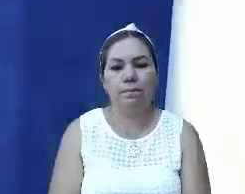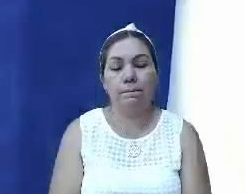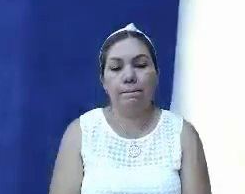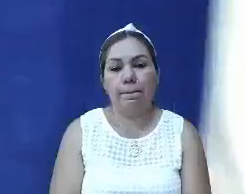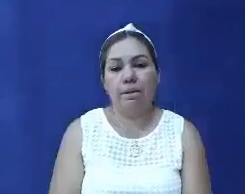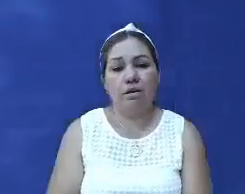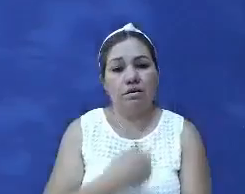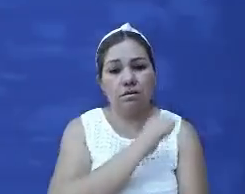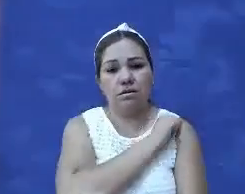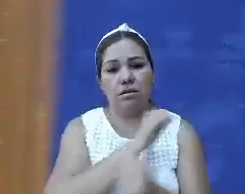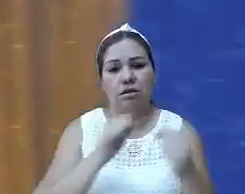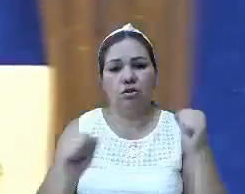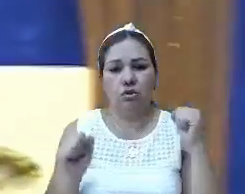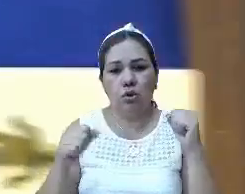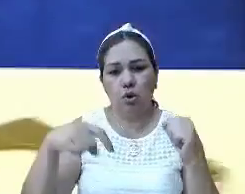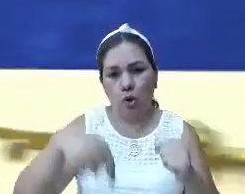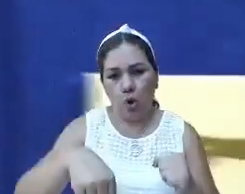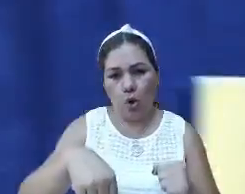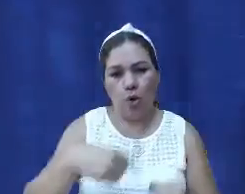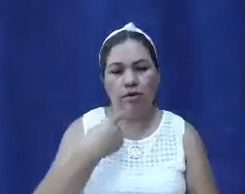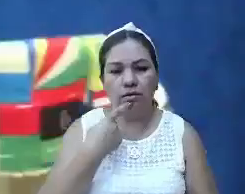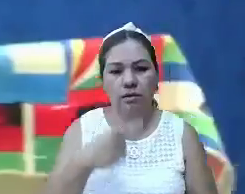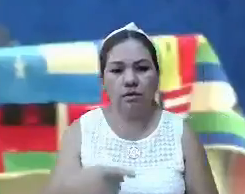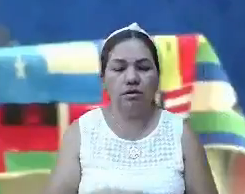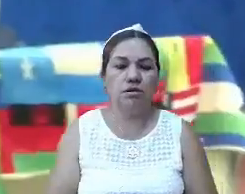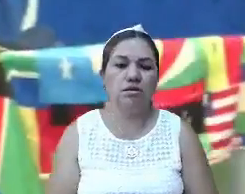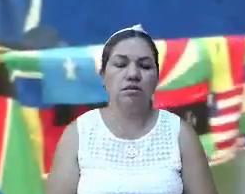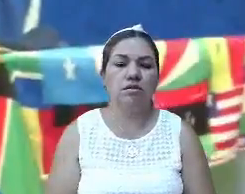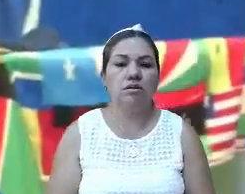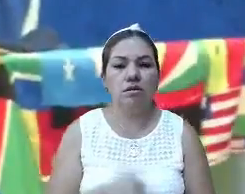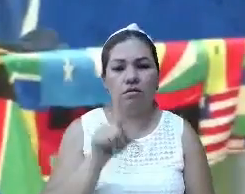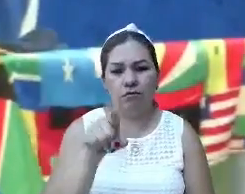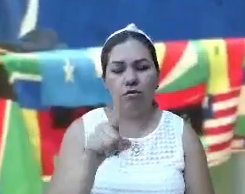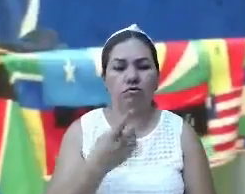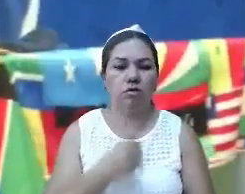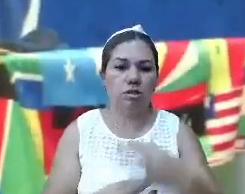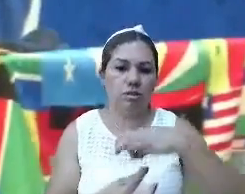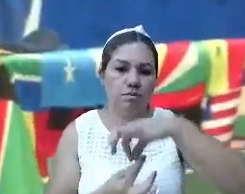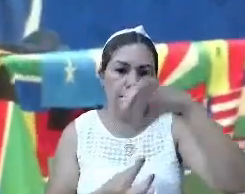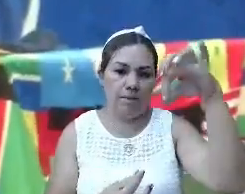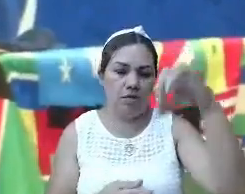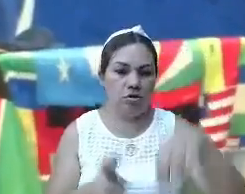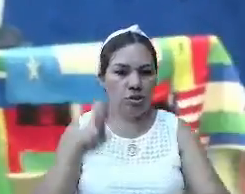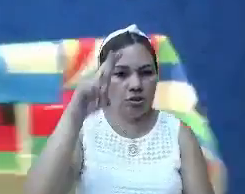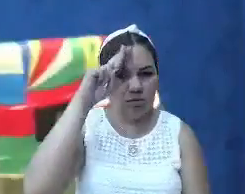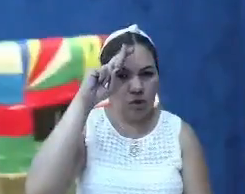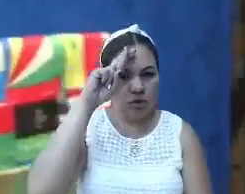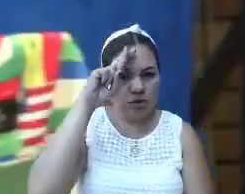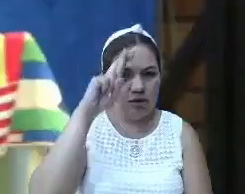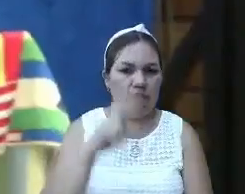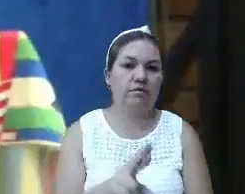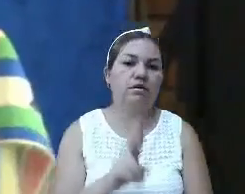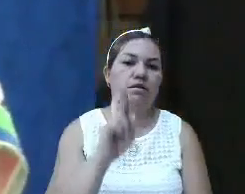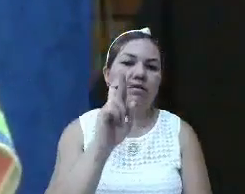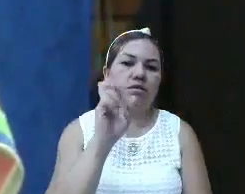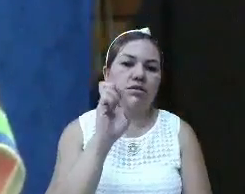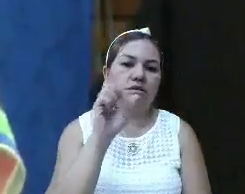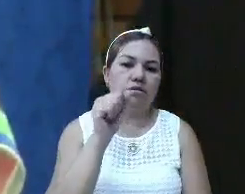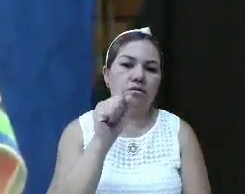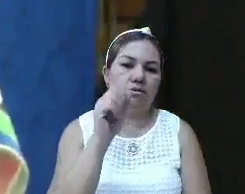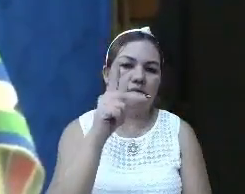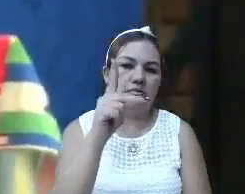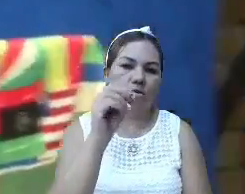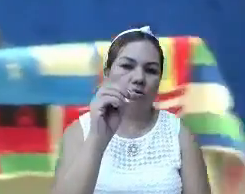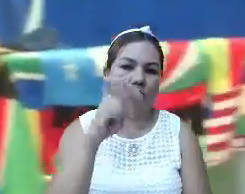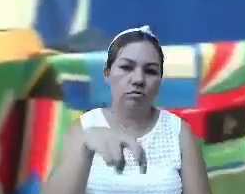Entonces el Señor hoy está desatando un espíritu de responsabilidad sobre tu vida. A ver